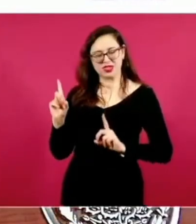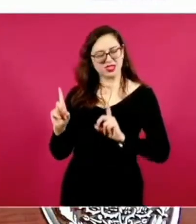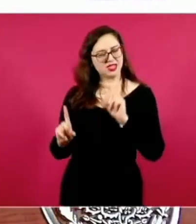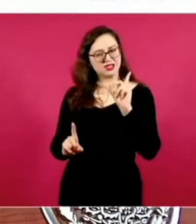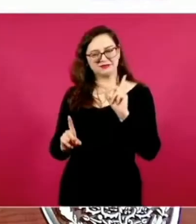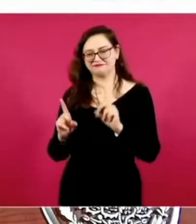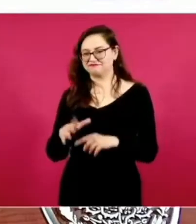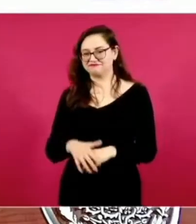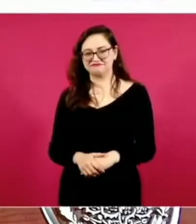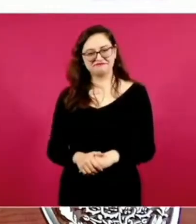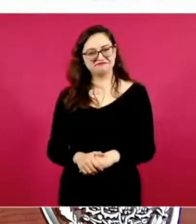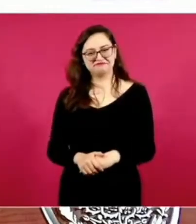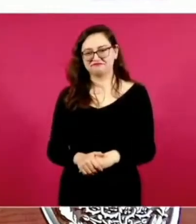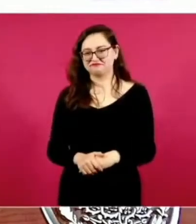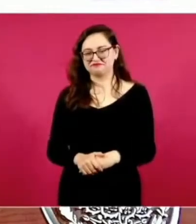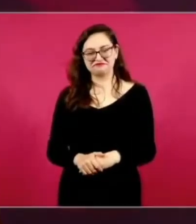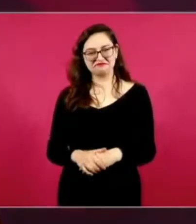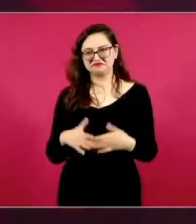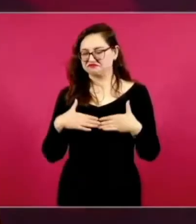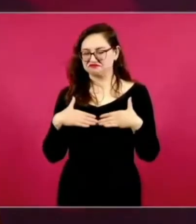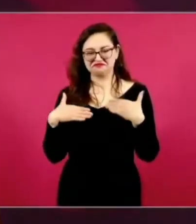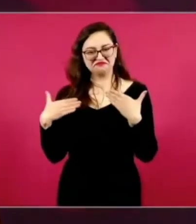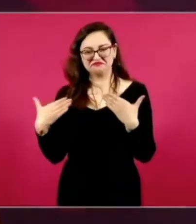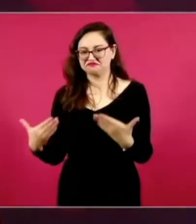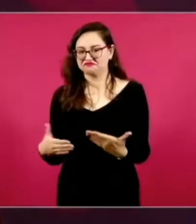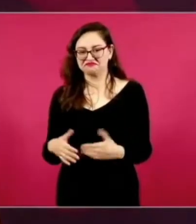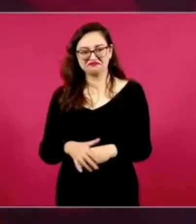Porque hacen cosas